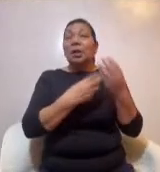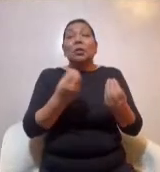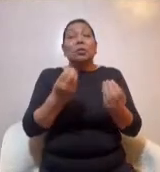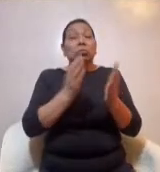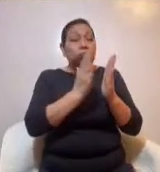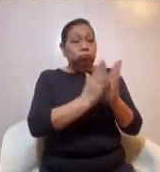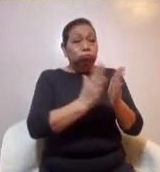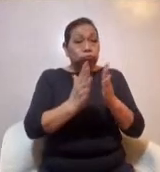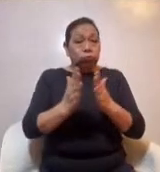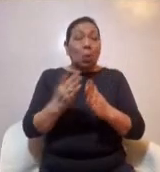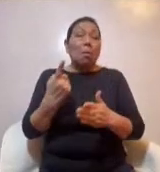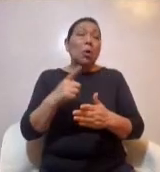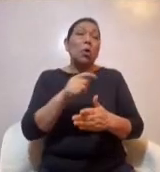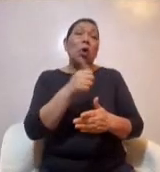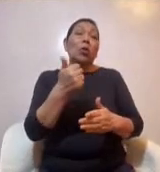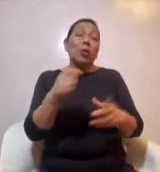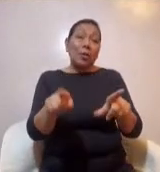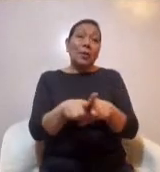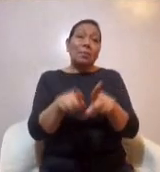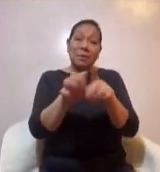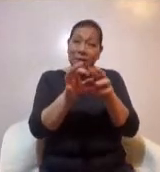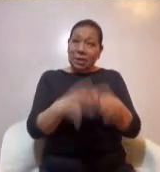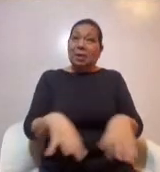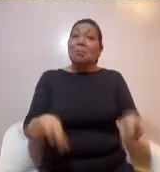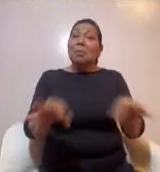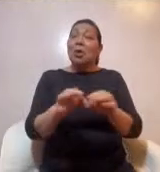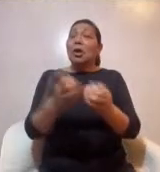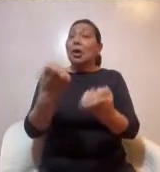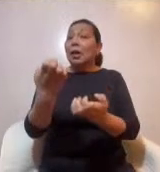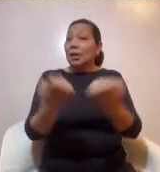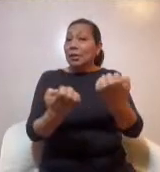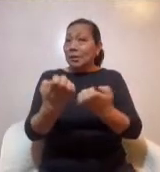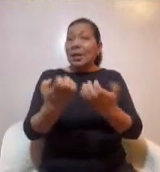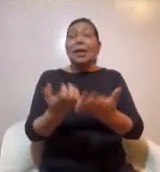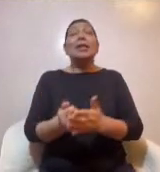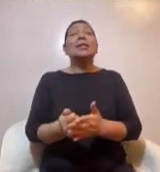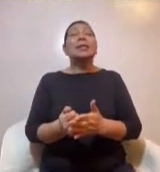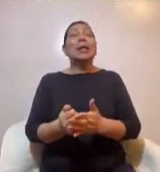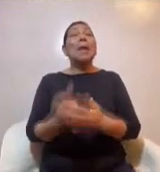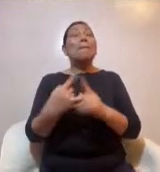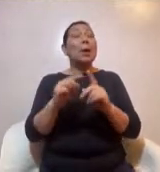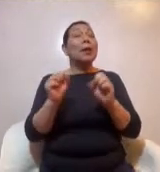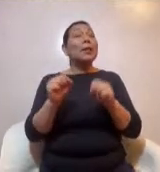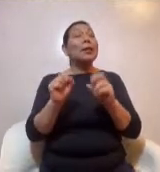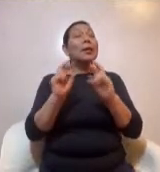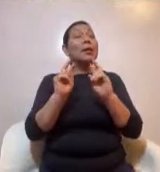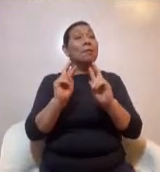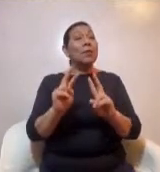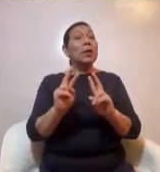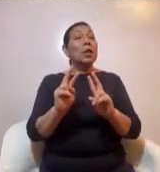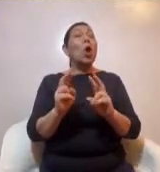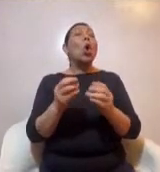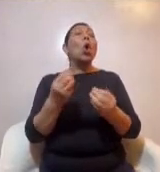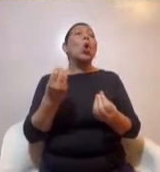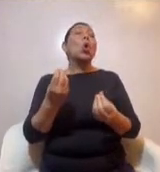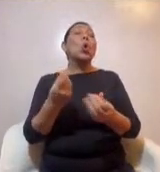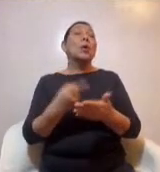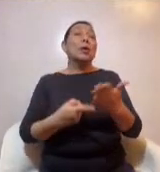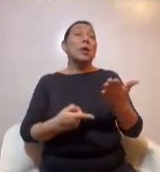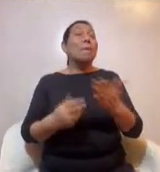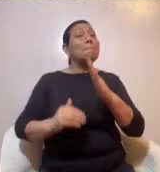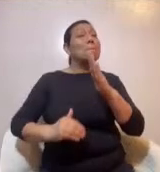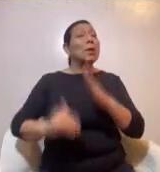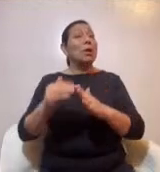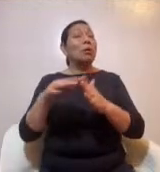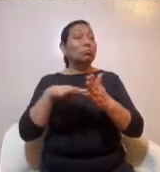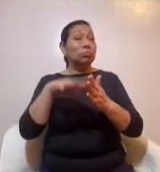obliga, ¿no?, a tomar ciertas medidas. Por otro lado, también es importante la data estadística que presenta la magistrada Ledesma, que tiene que ver efectivamente con